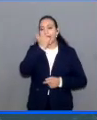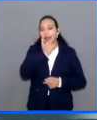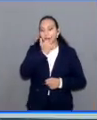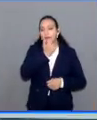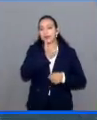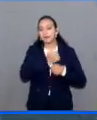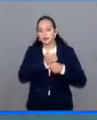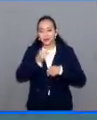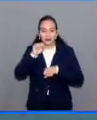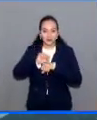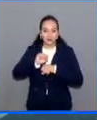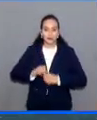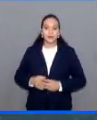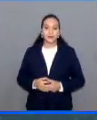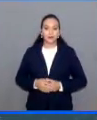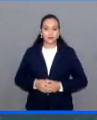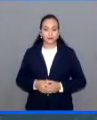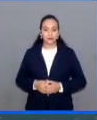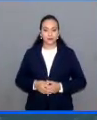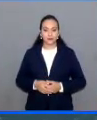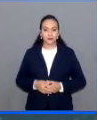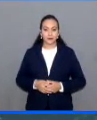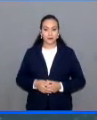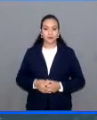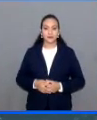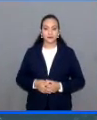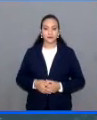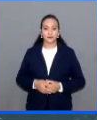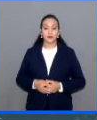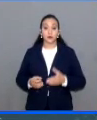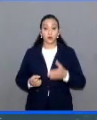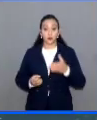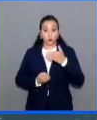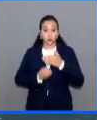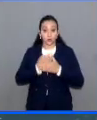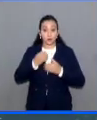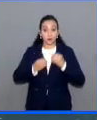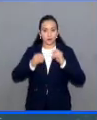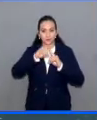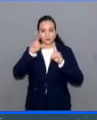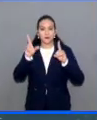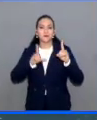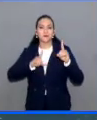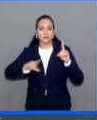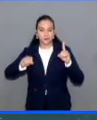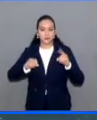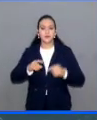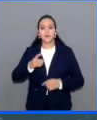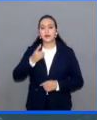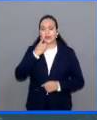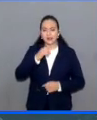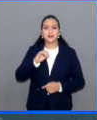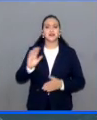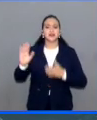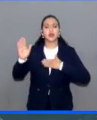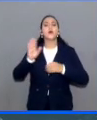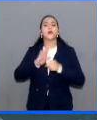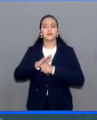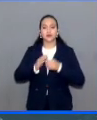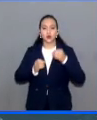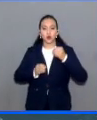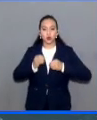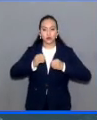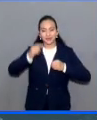secundaria. La nueva integración de la Corte se comprometió a convertir la justicia en una herramienta